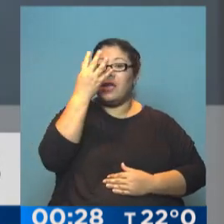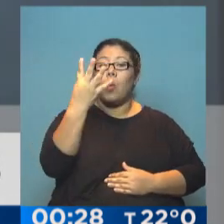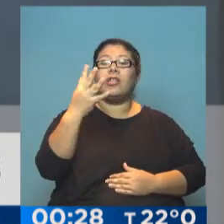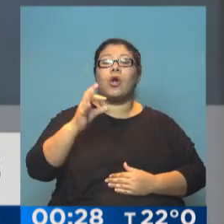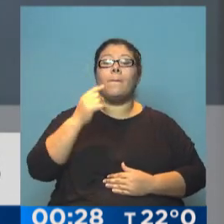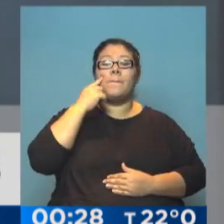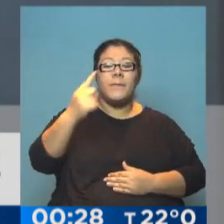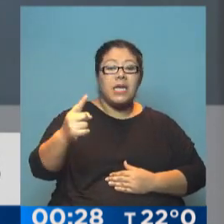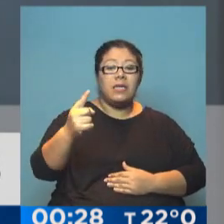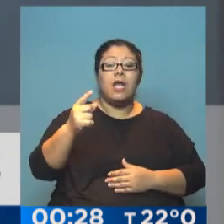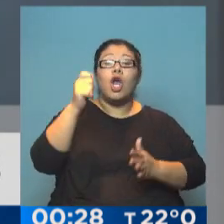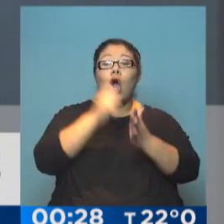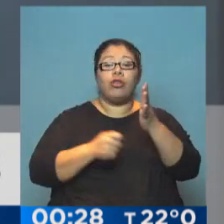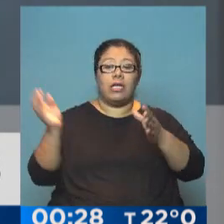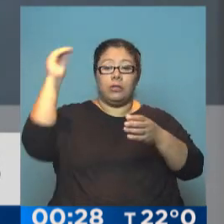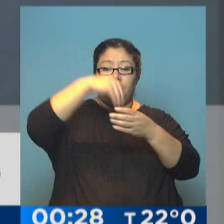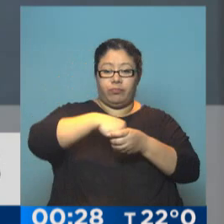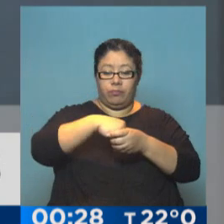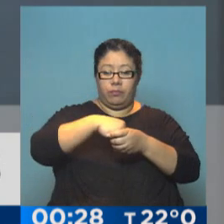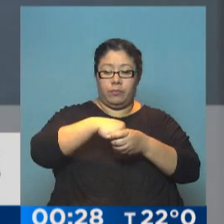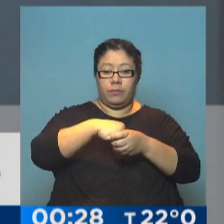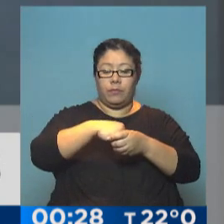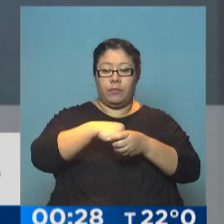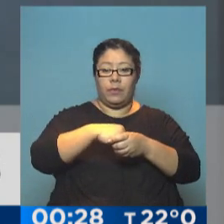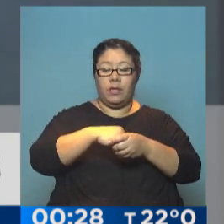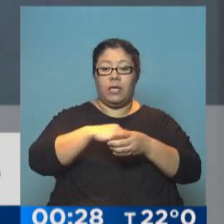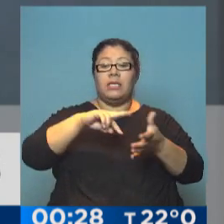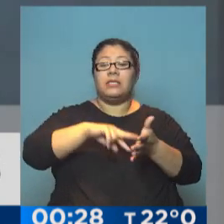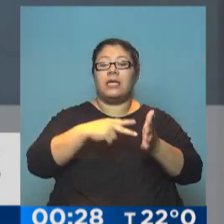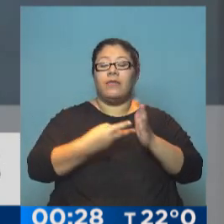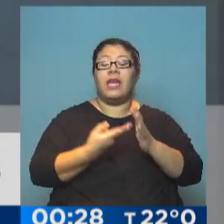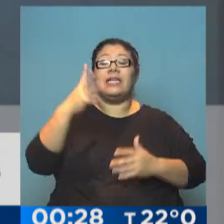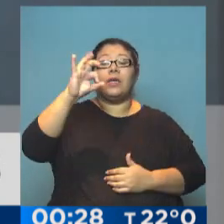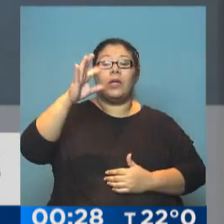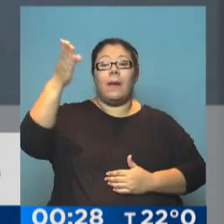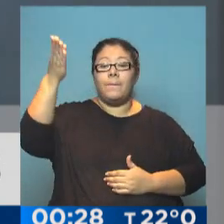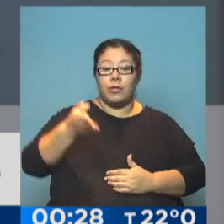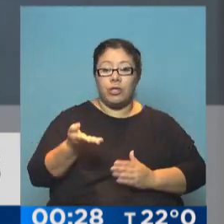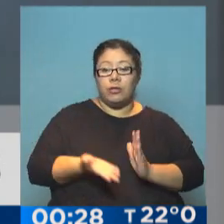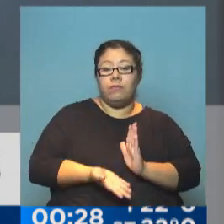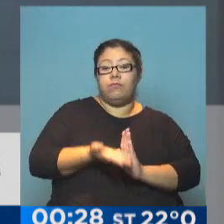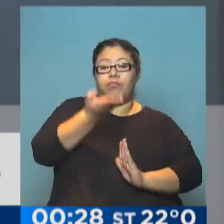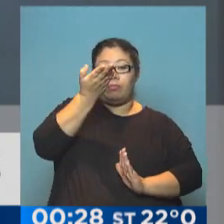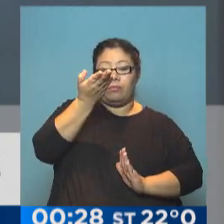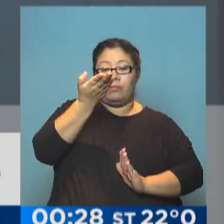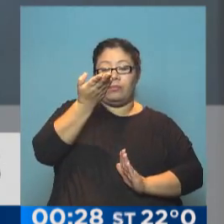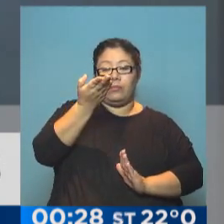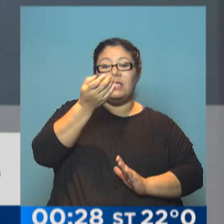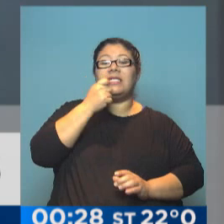número, lo que marca un crecimiento de más del 50% respecto a la evolución de los últimos